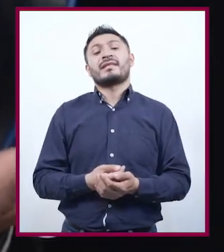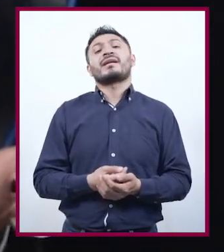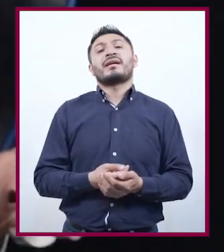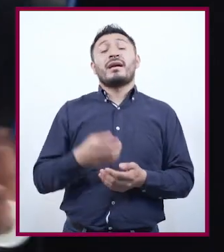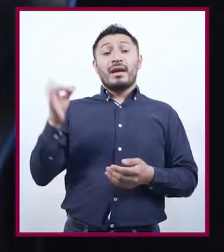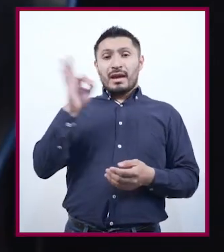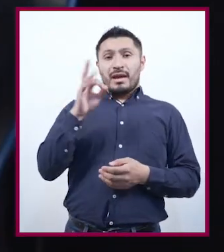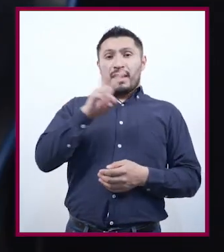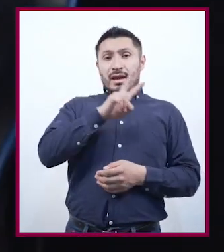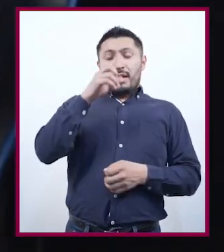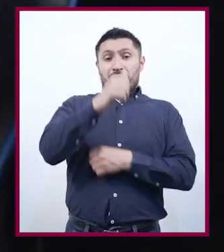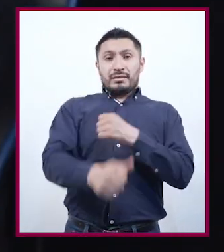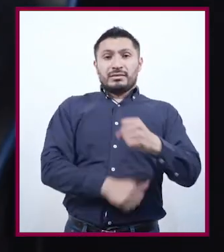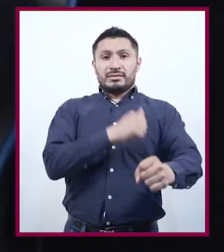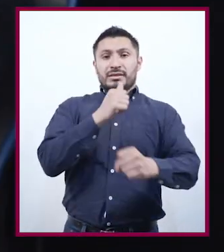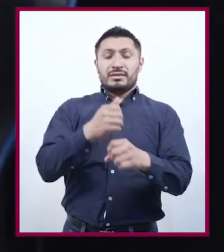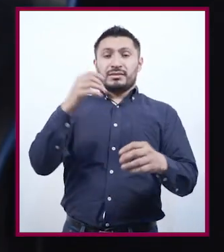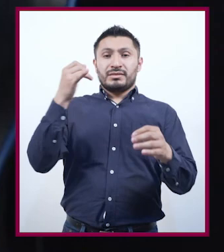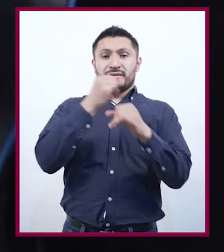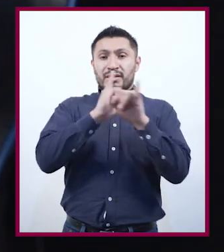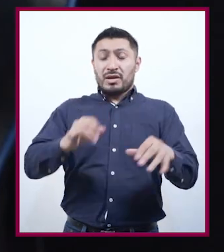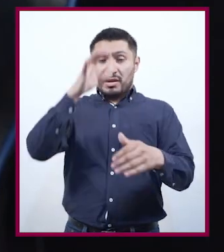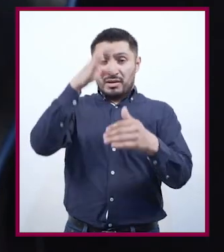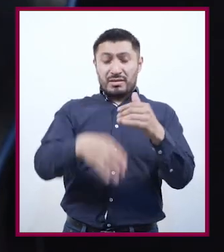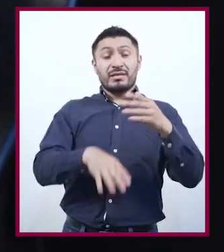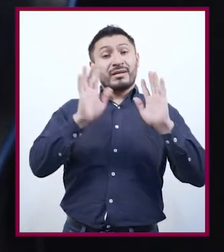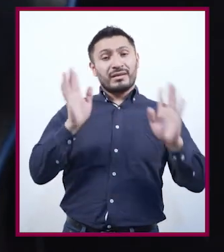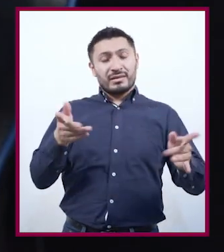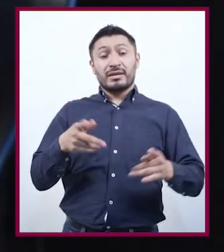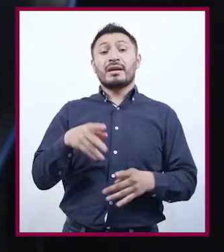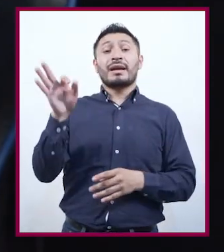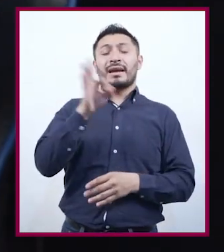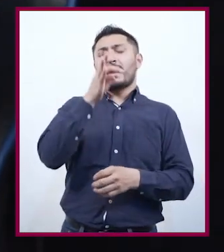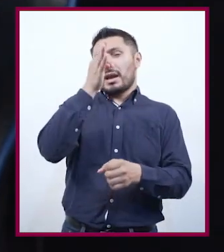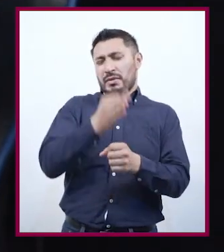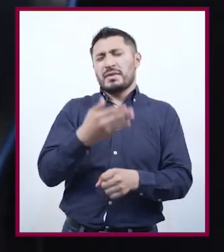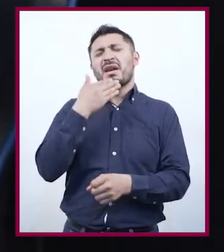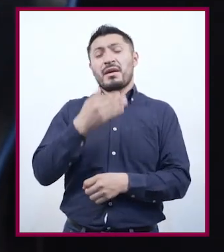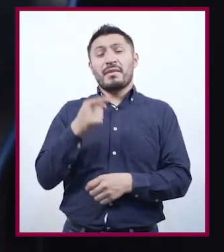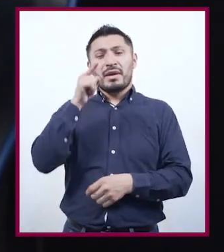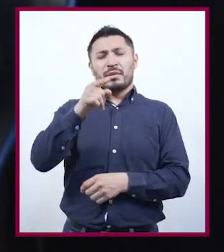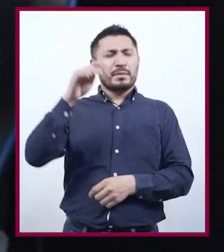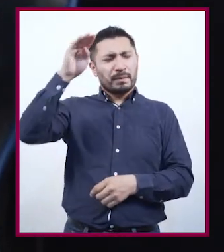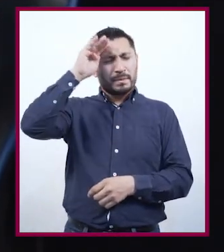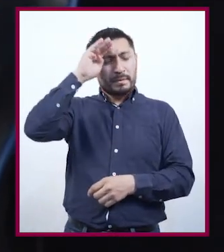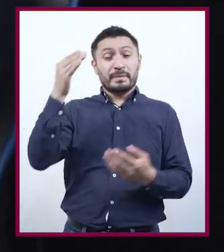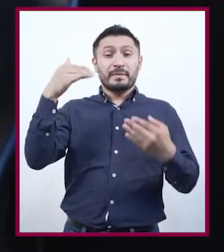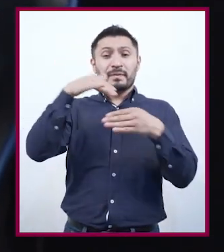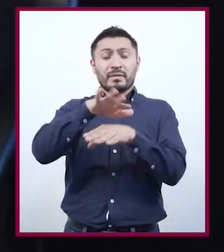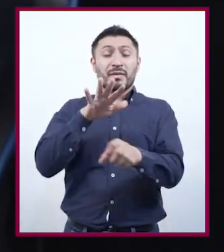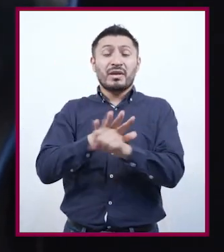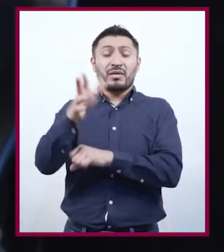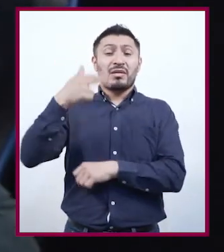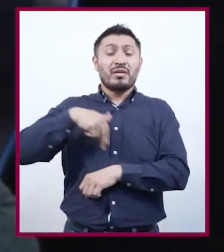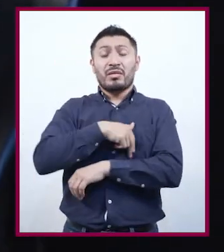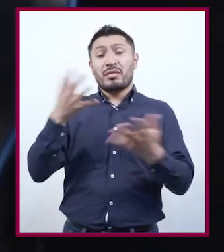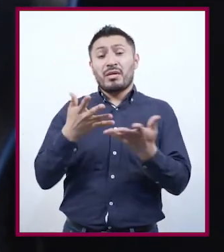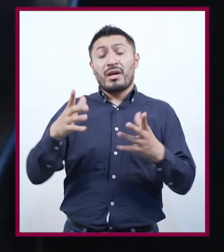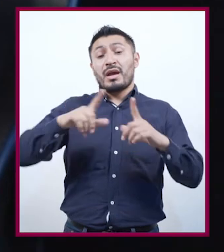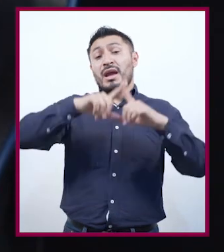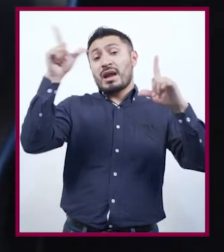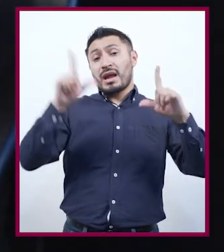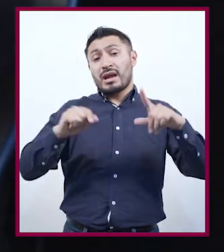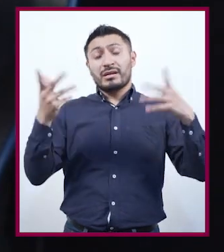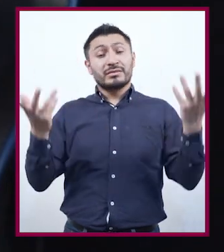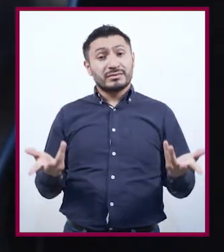bueno, el caso es que tal vez a 200 años de la consumación de nuestra independencia sea un buen momento para reflexionar sobre